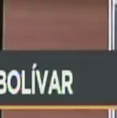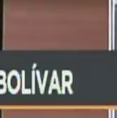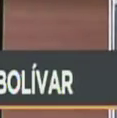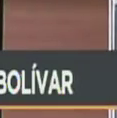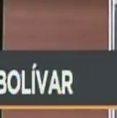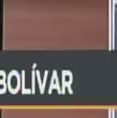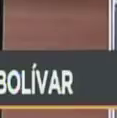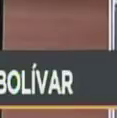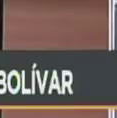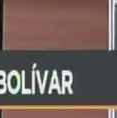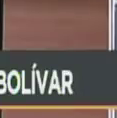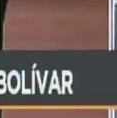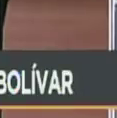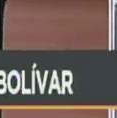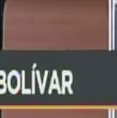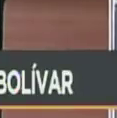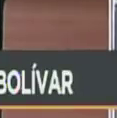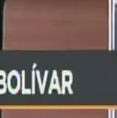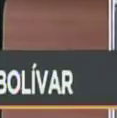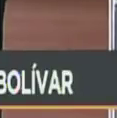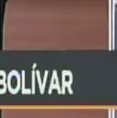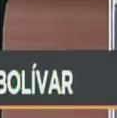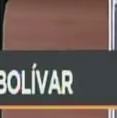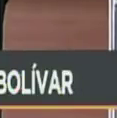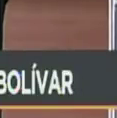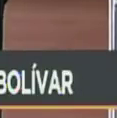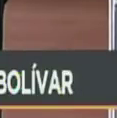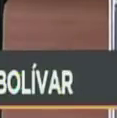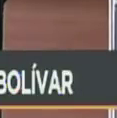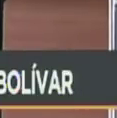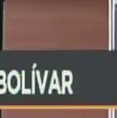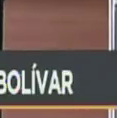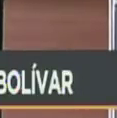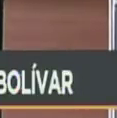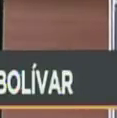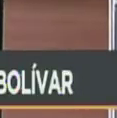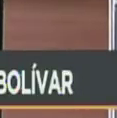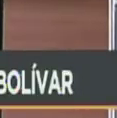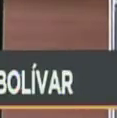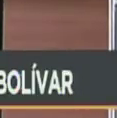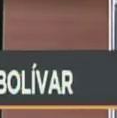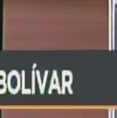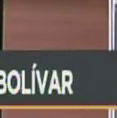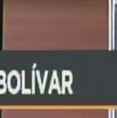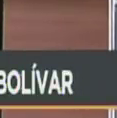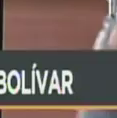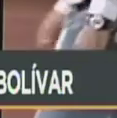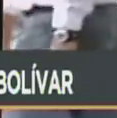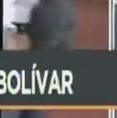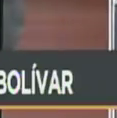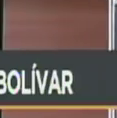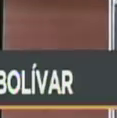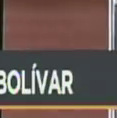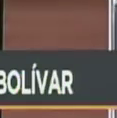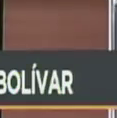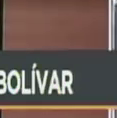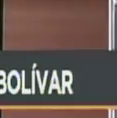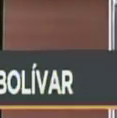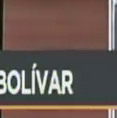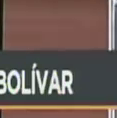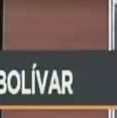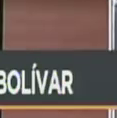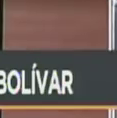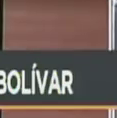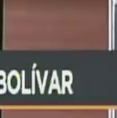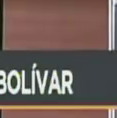desnivel está a favor de los candidatos de la derecha venezolana. Fíjense que en